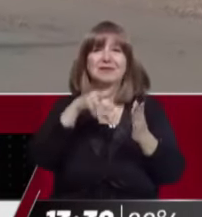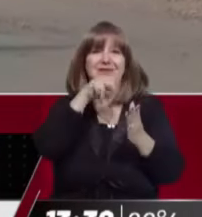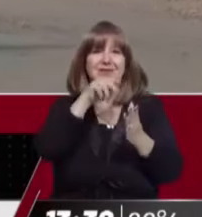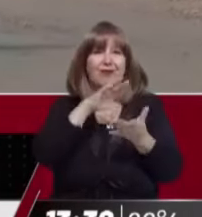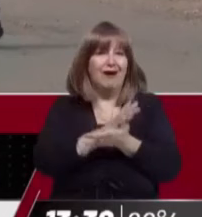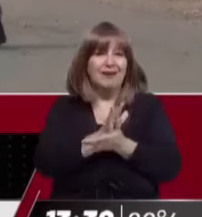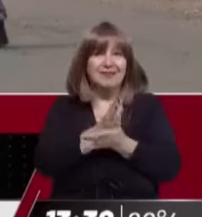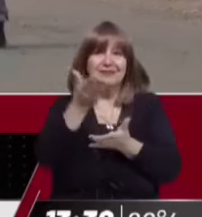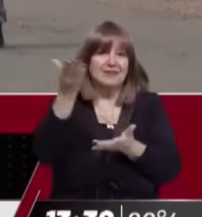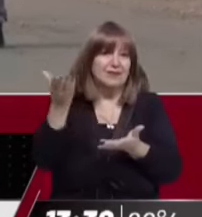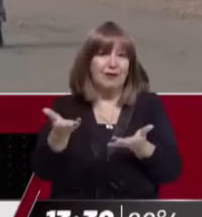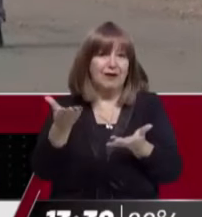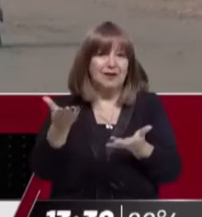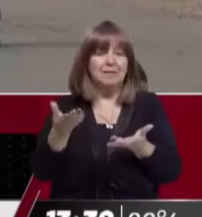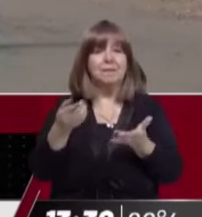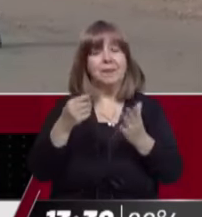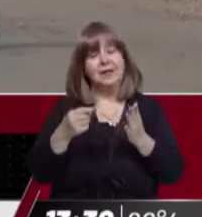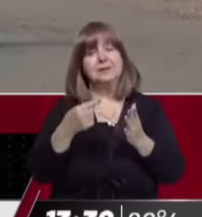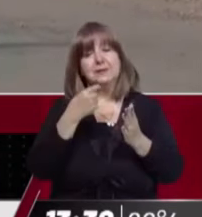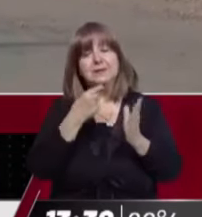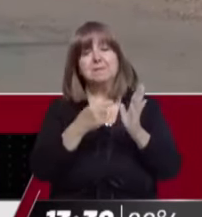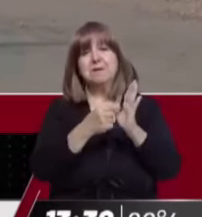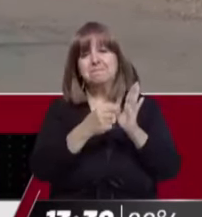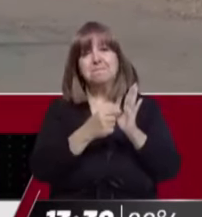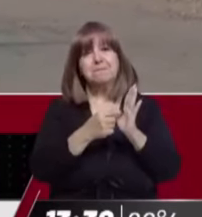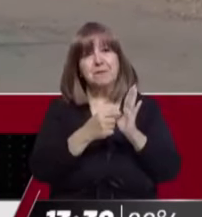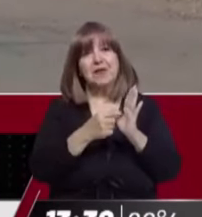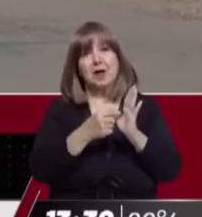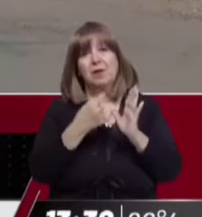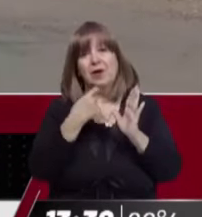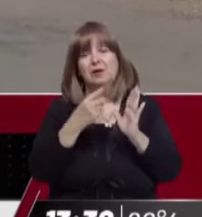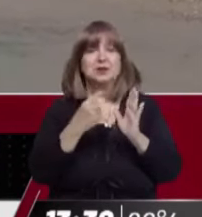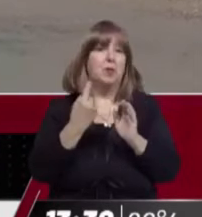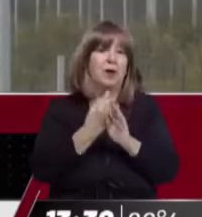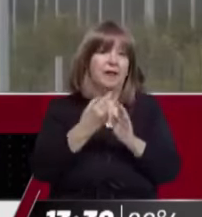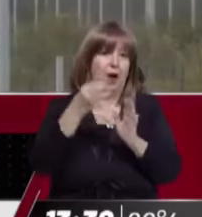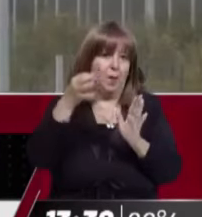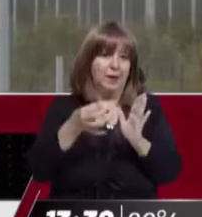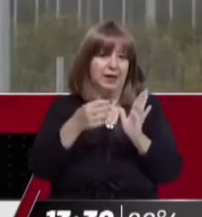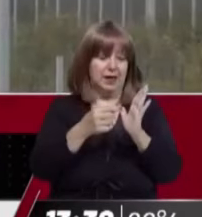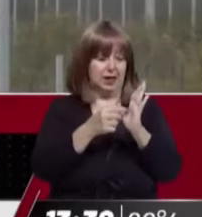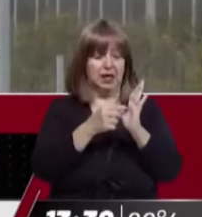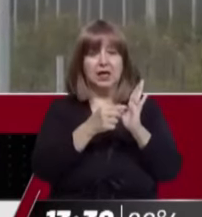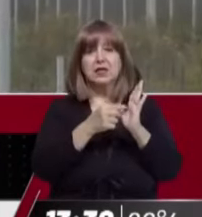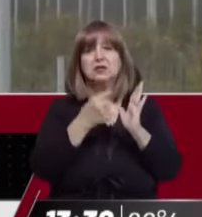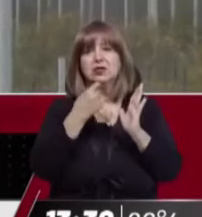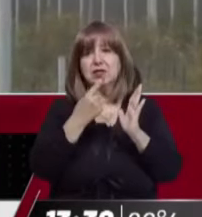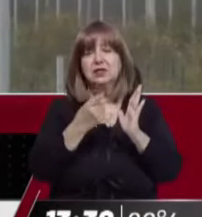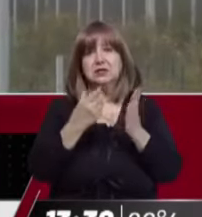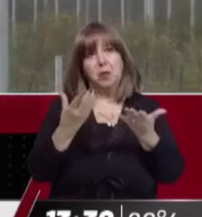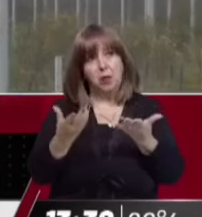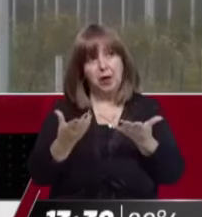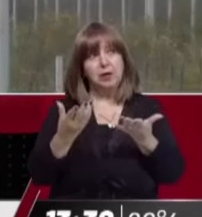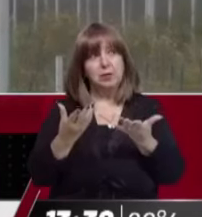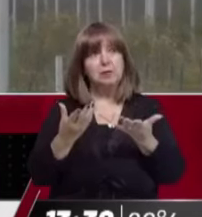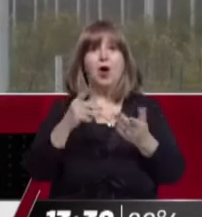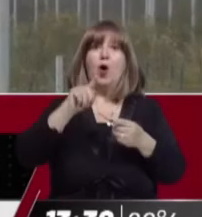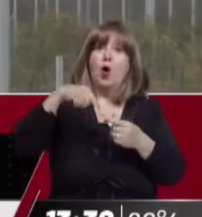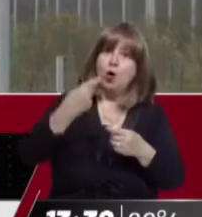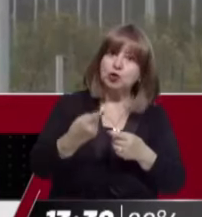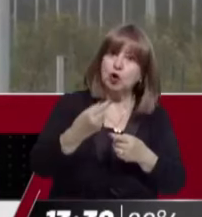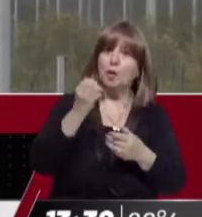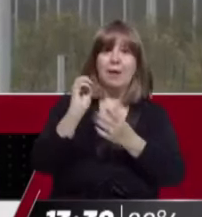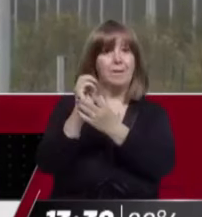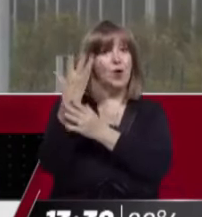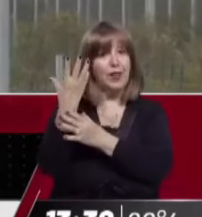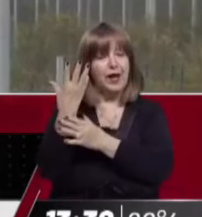extinción entonces lo que nosotros dijimos que era una condición era Era arbitrario en algún punto establecer eso lo que no quita que el servicio puede utilizar medios